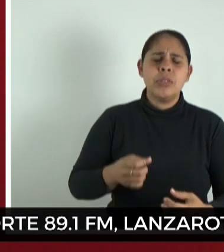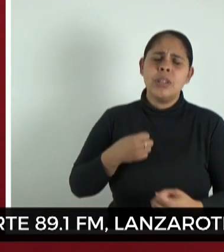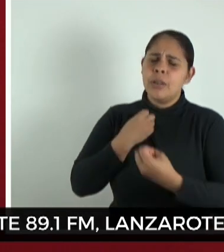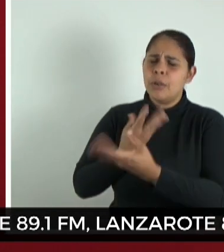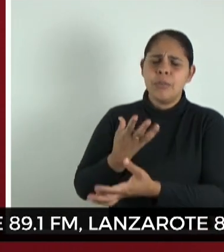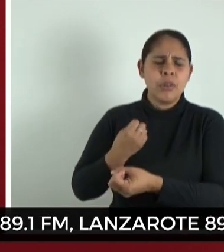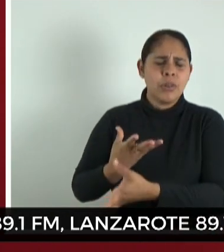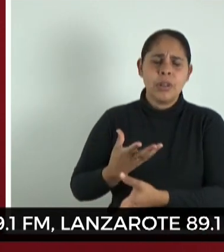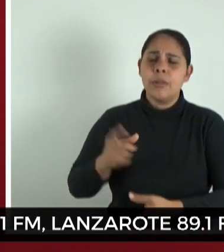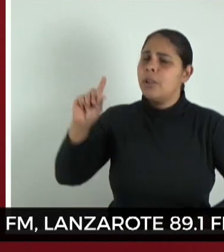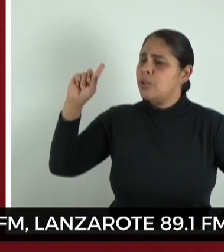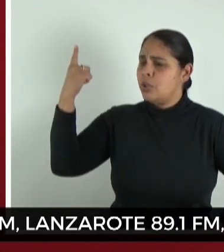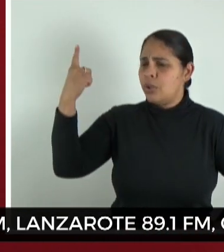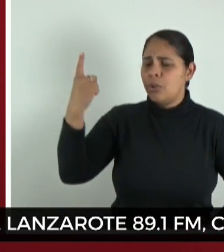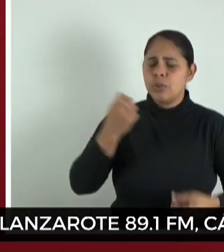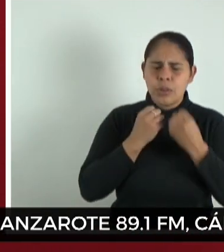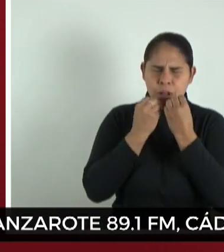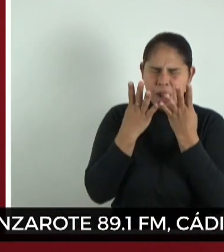Dios, el Padre personalmente,